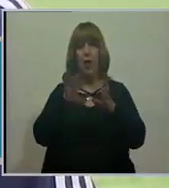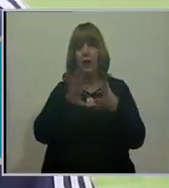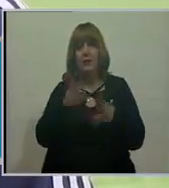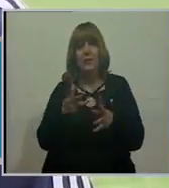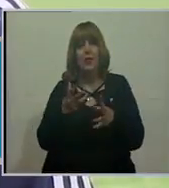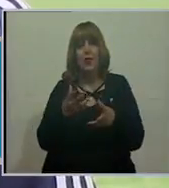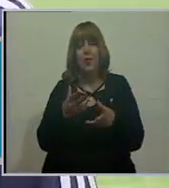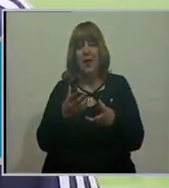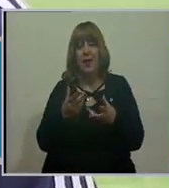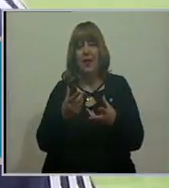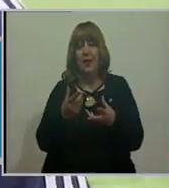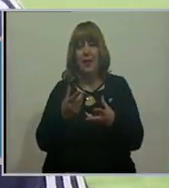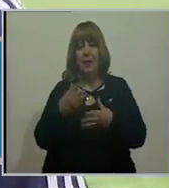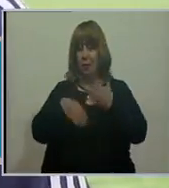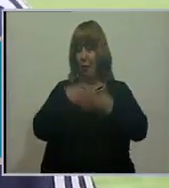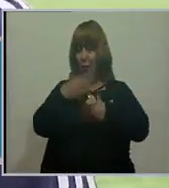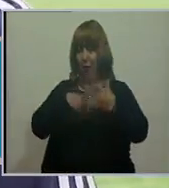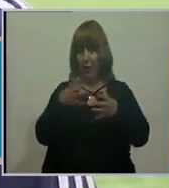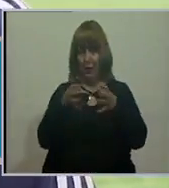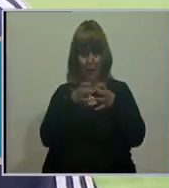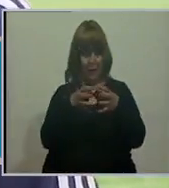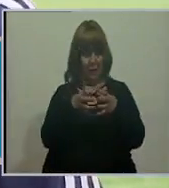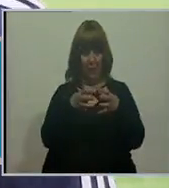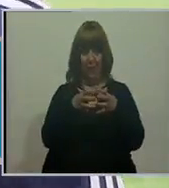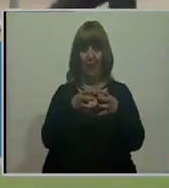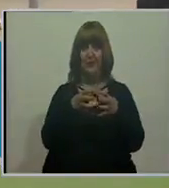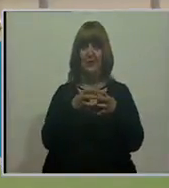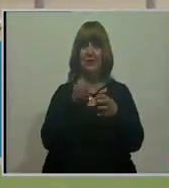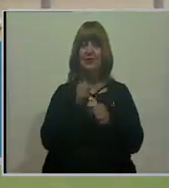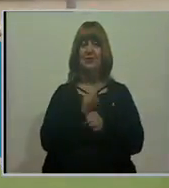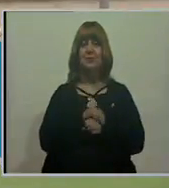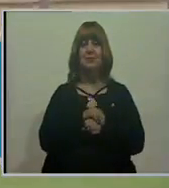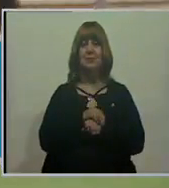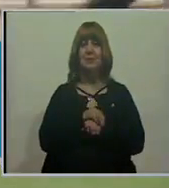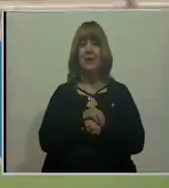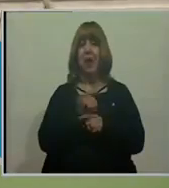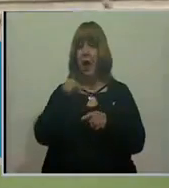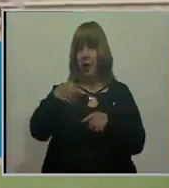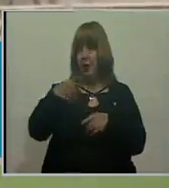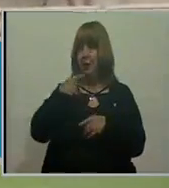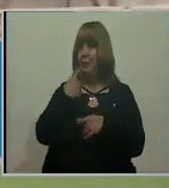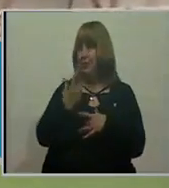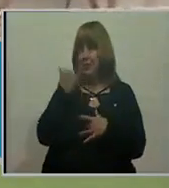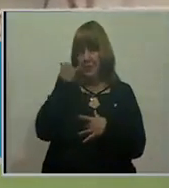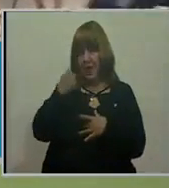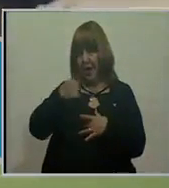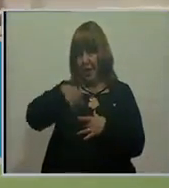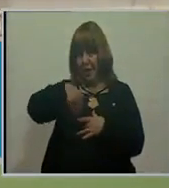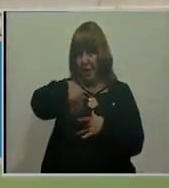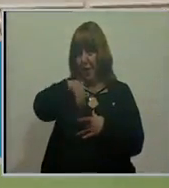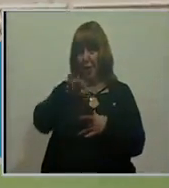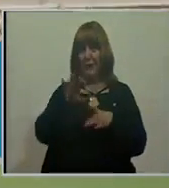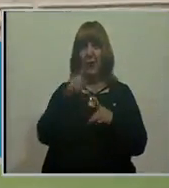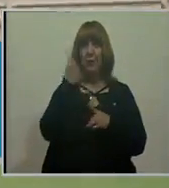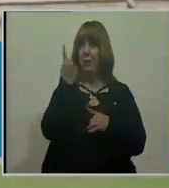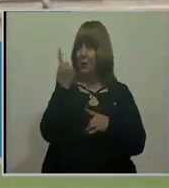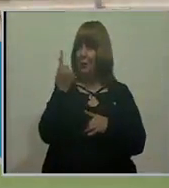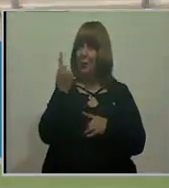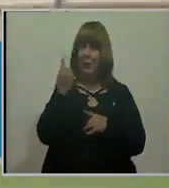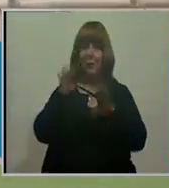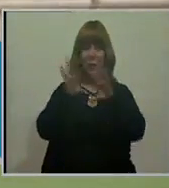equipo, entonces está bueno también a veces remarcar ese tipo de cosas. Se viene el Mundial, a nada ya. El primer Mundial, ¿cómo lo estás atravesando esta